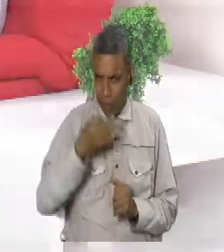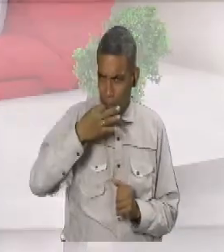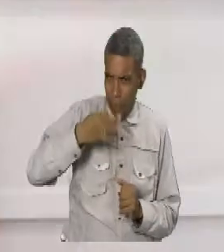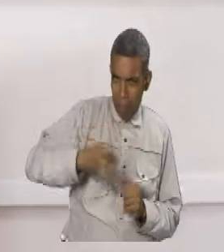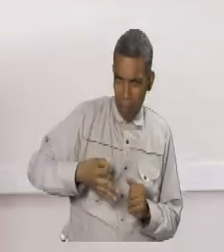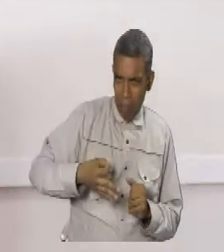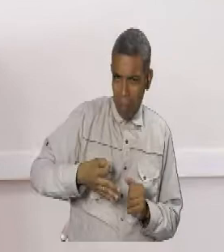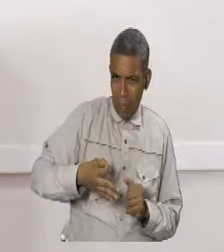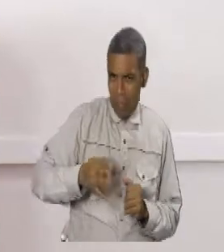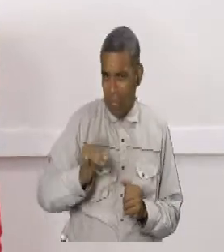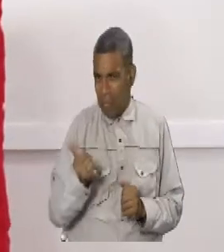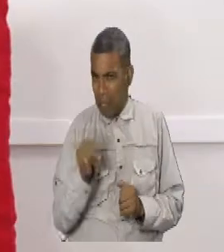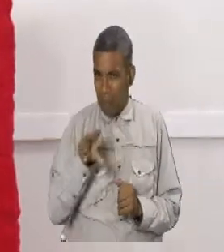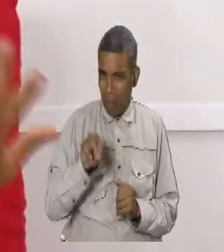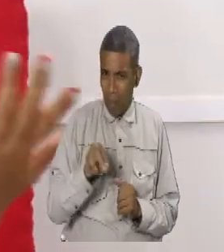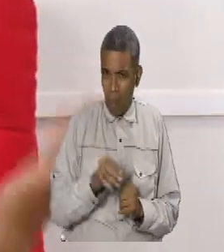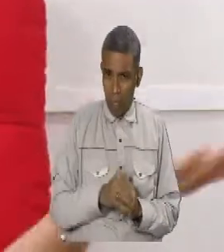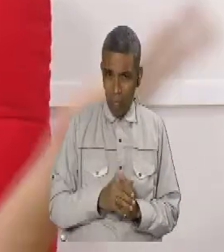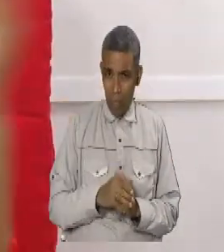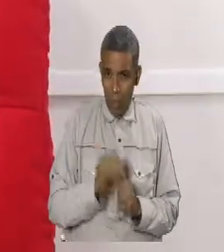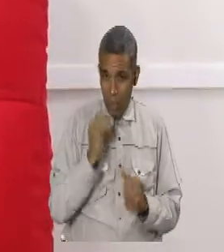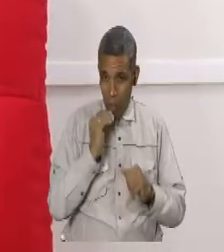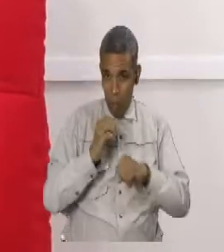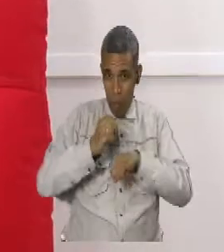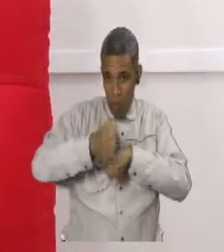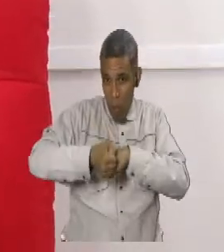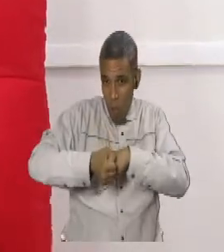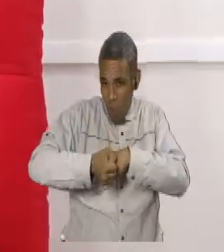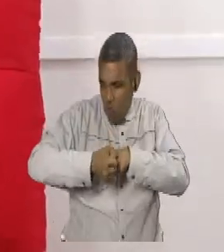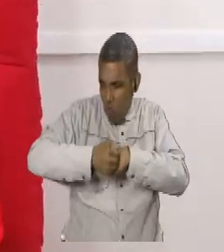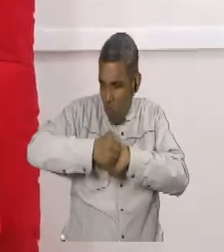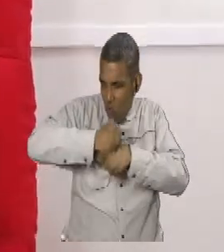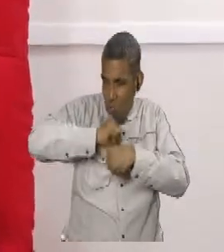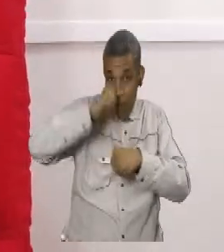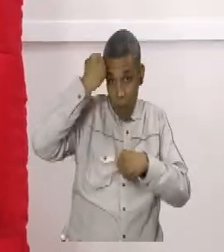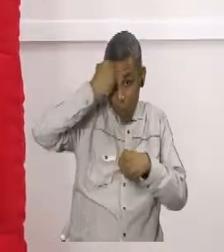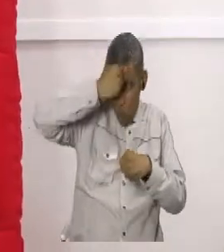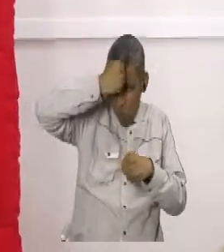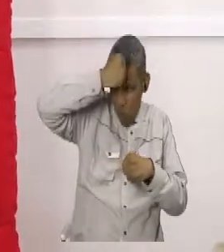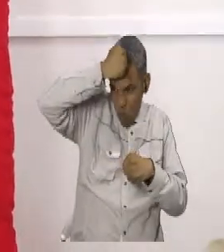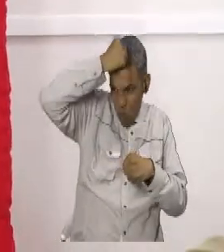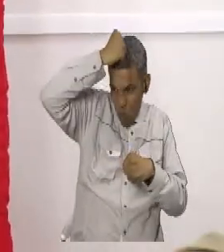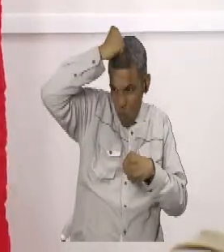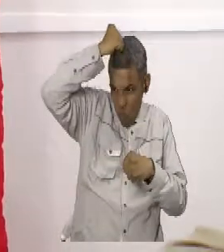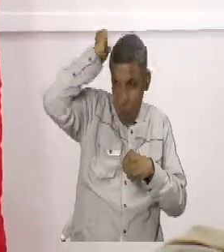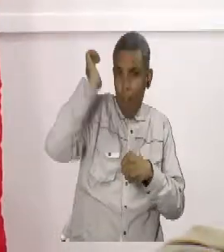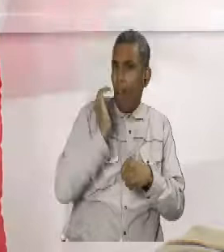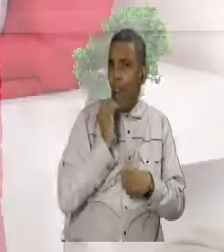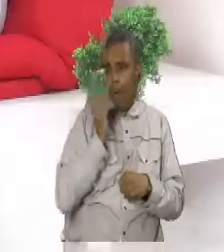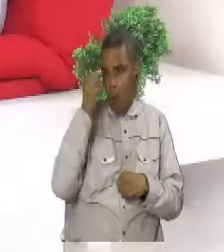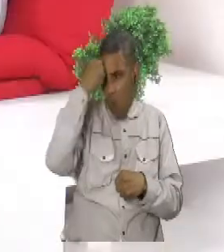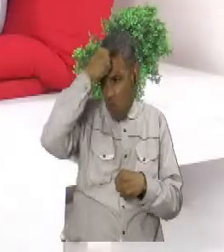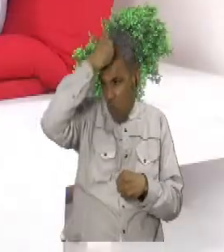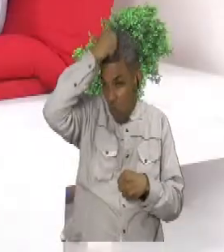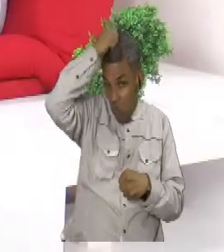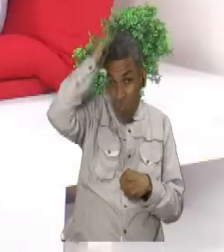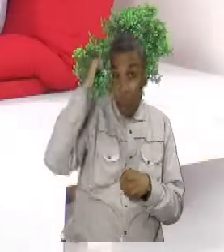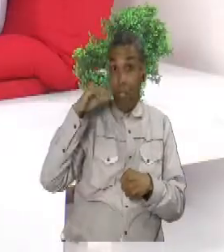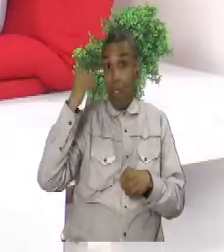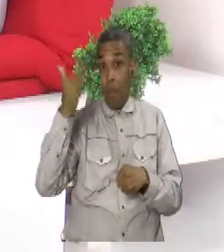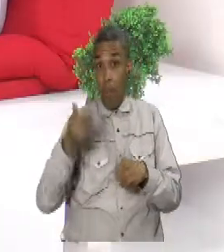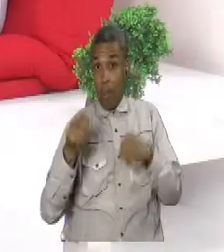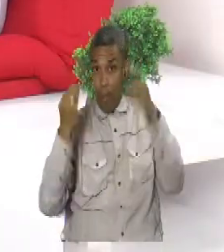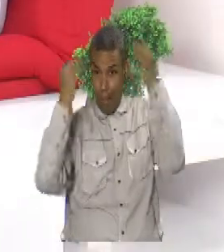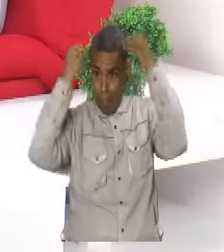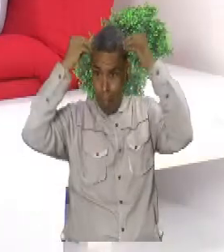me calveo, es que se dice, ¿puedo después tener más cabello cuando empiece a crecer o no? Mito. Es un mito. Es un mito.